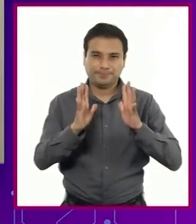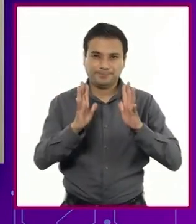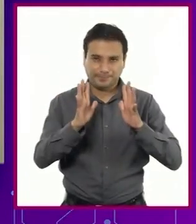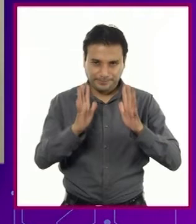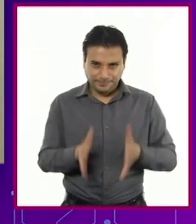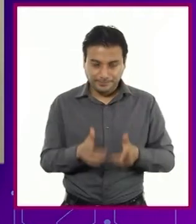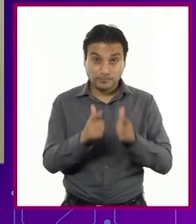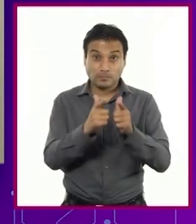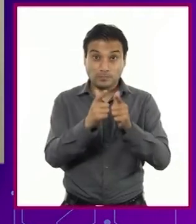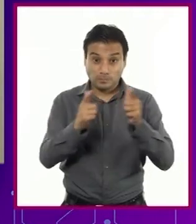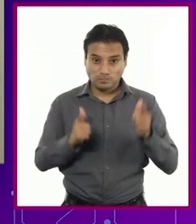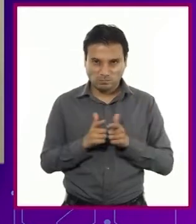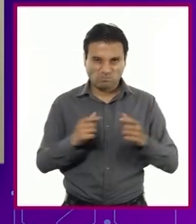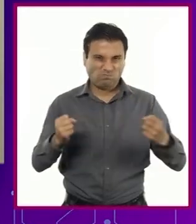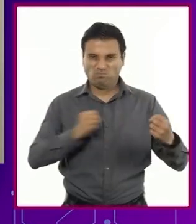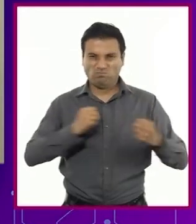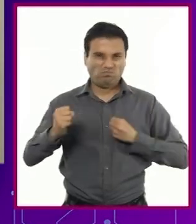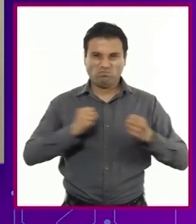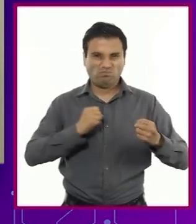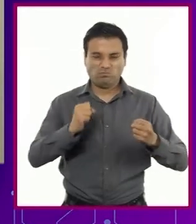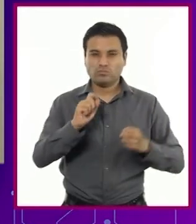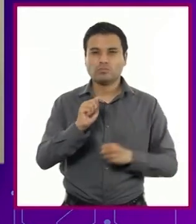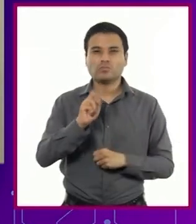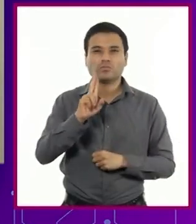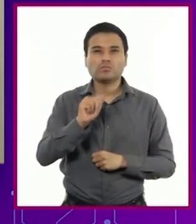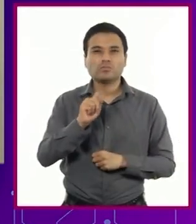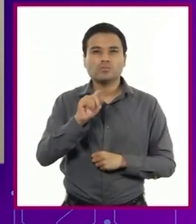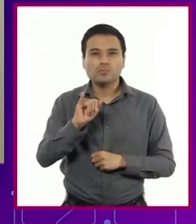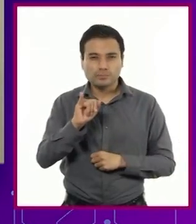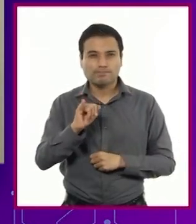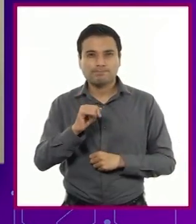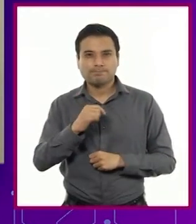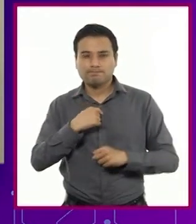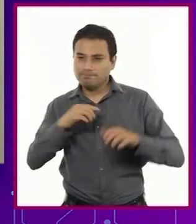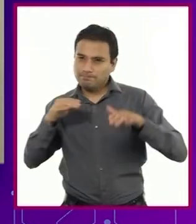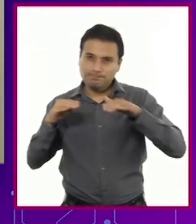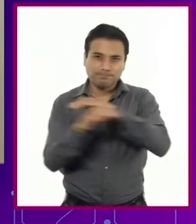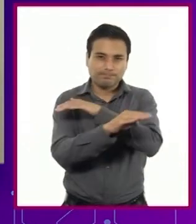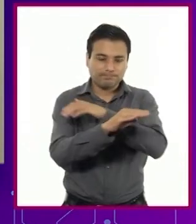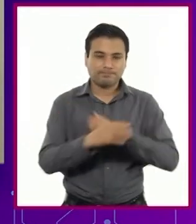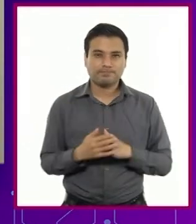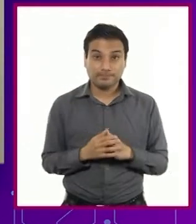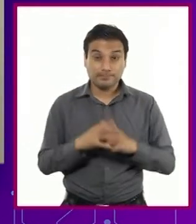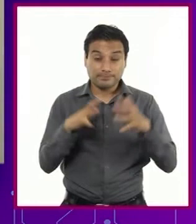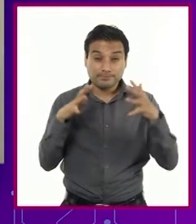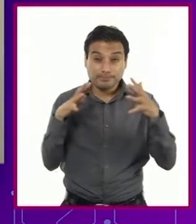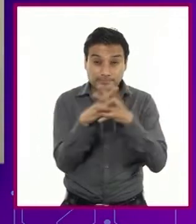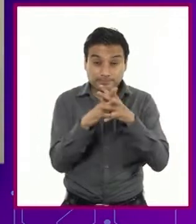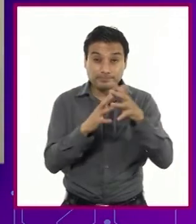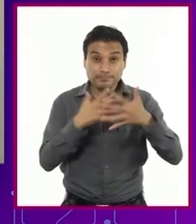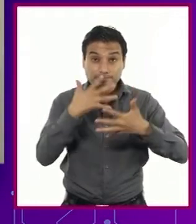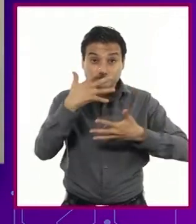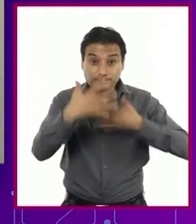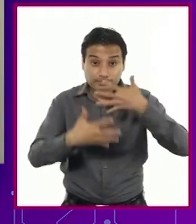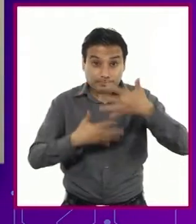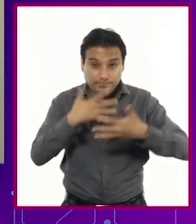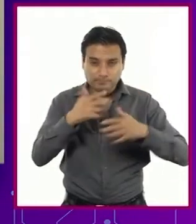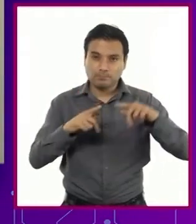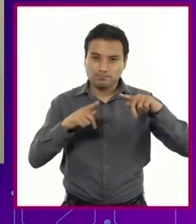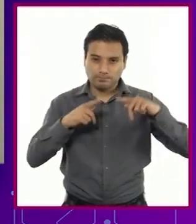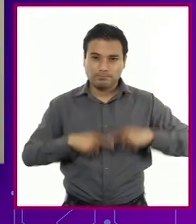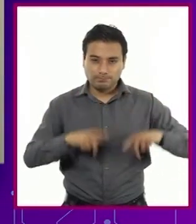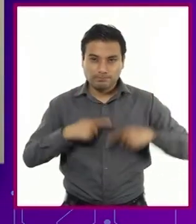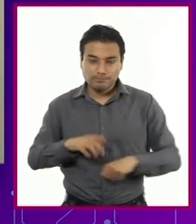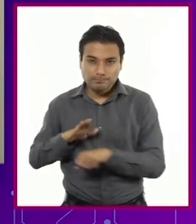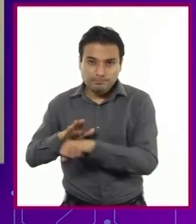Patriótico Ruandés, grupo armado Tutsi, invadió Ruanda. Durante la guerra, se hicieron llamados a la población